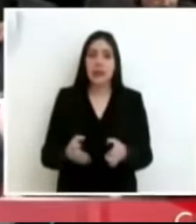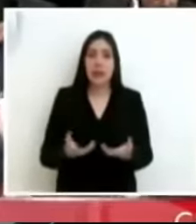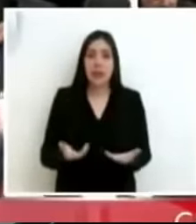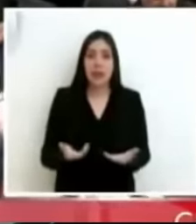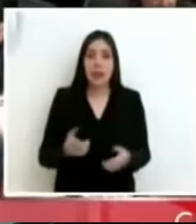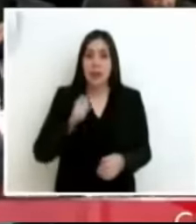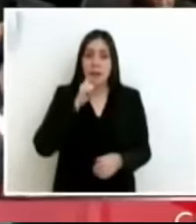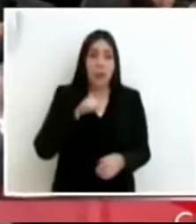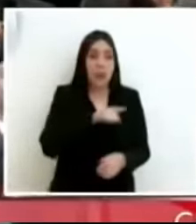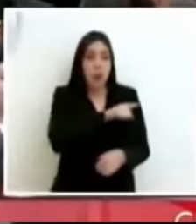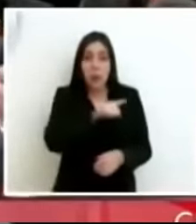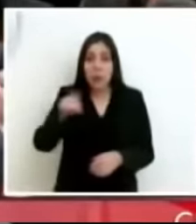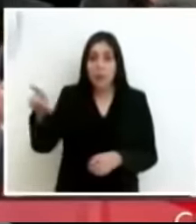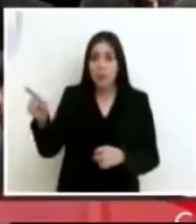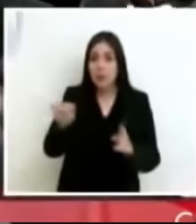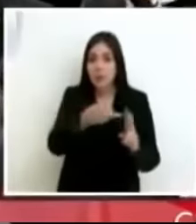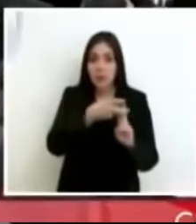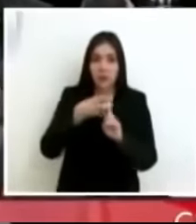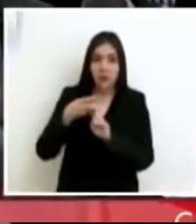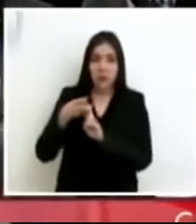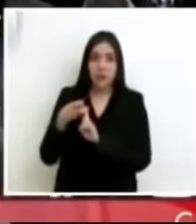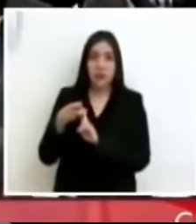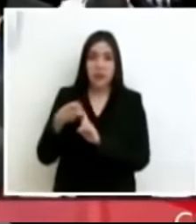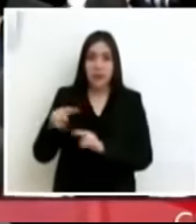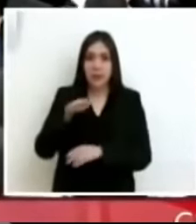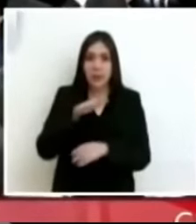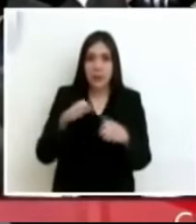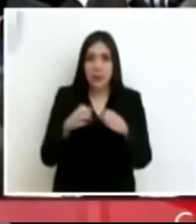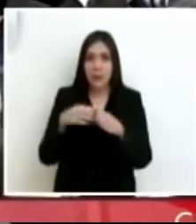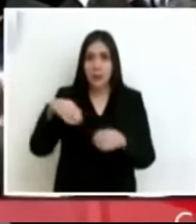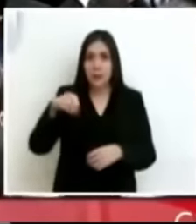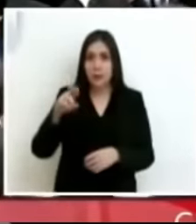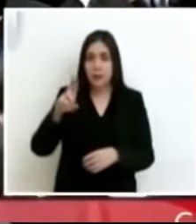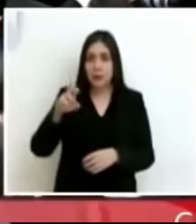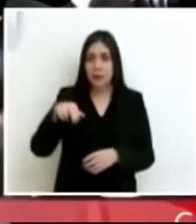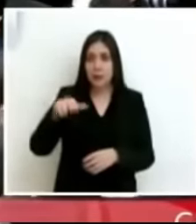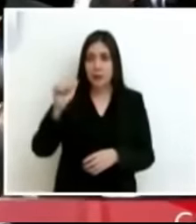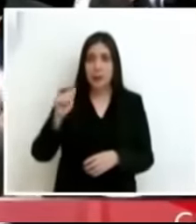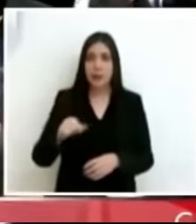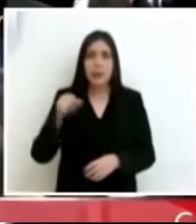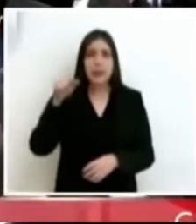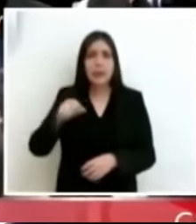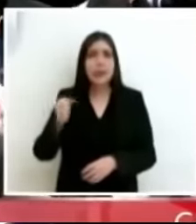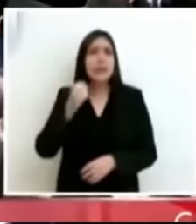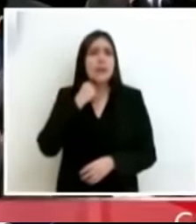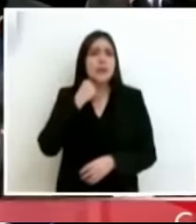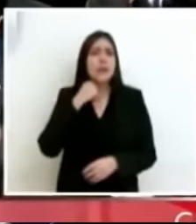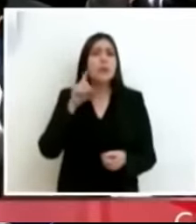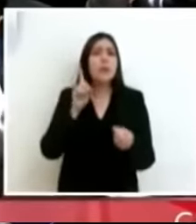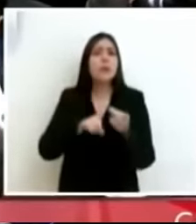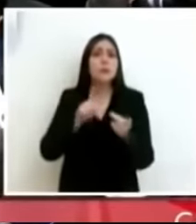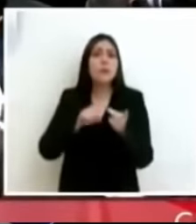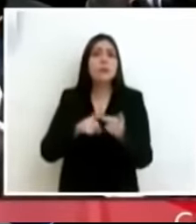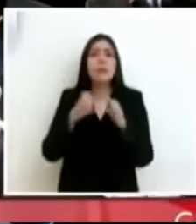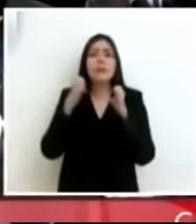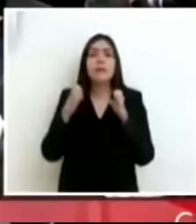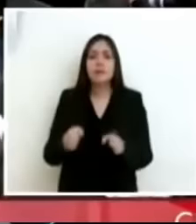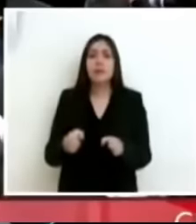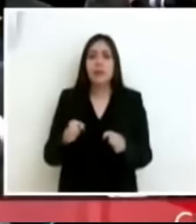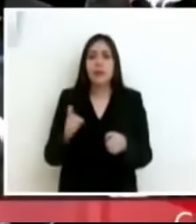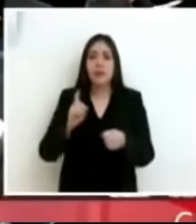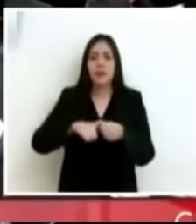secuestraron ustedes. El reclamo de Morena. El reclamo de la senadora que está en el uso de la